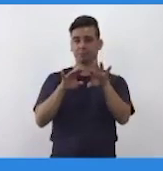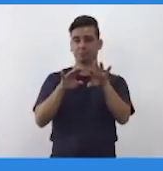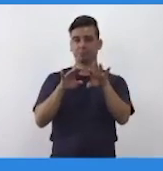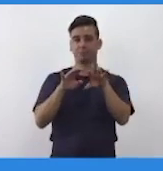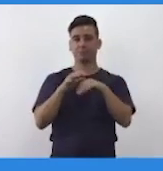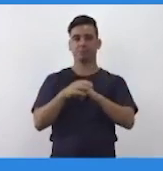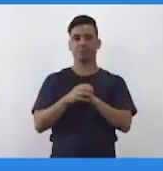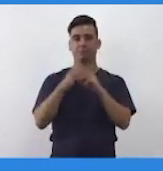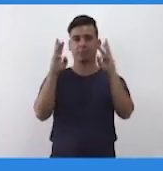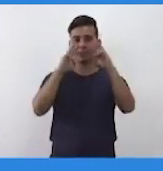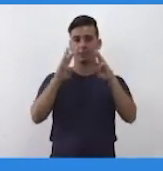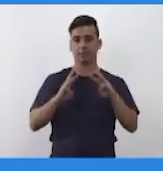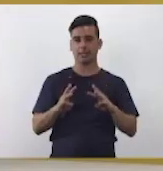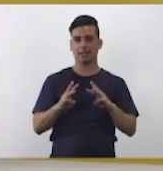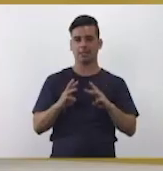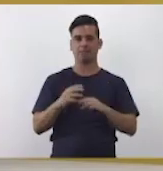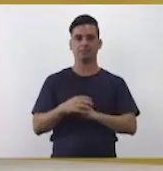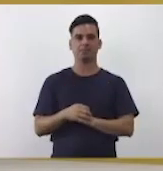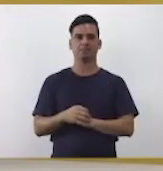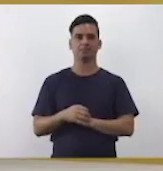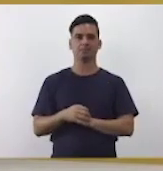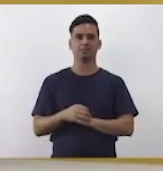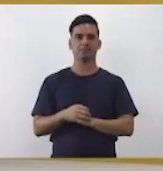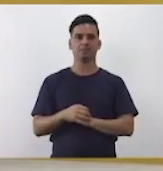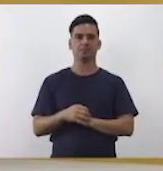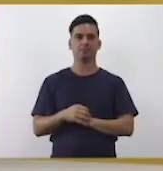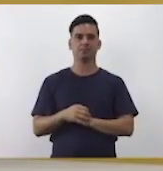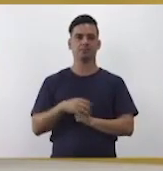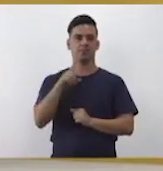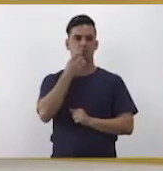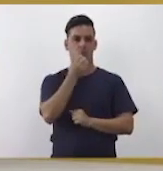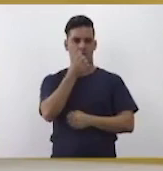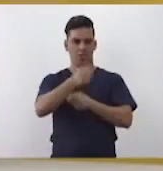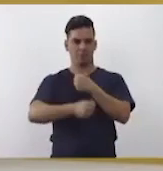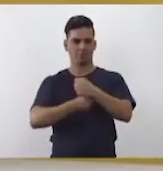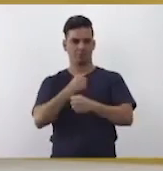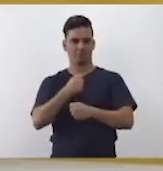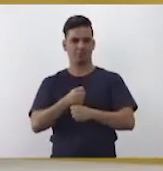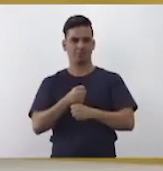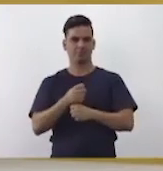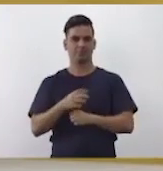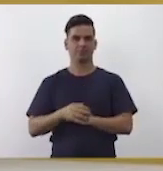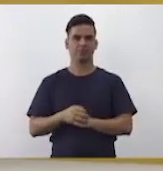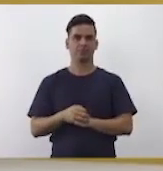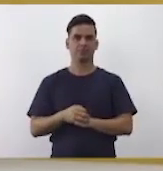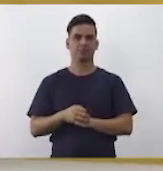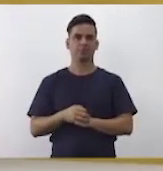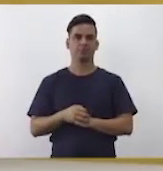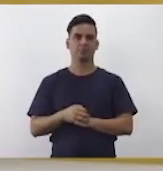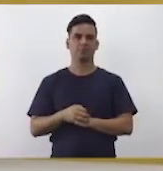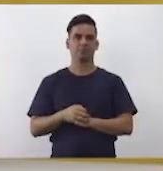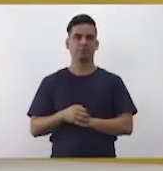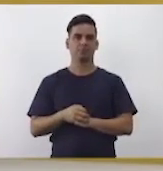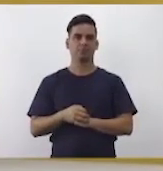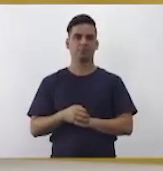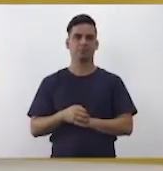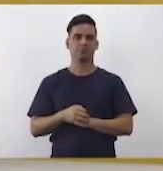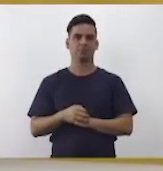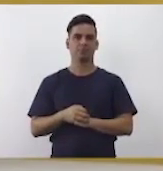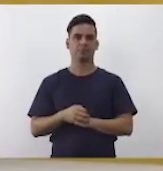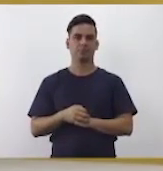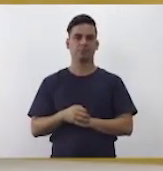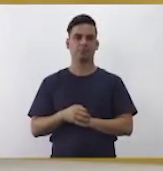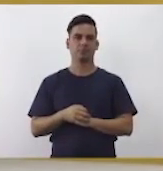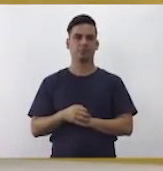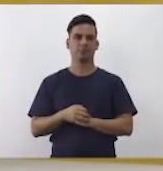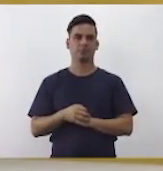Lili conformamos equipo. Sí, síguelo utilizando, pero yo creo que no es para realizar las tareas que